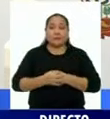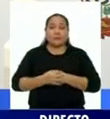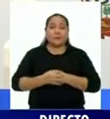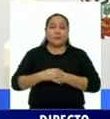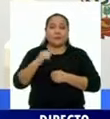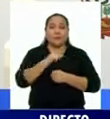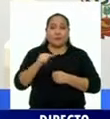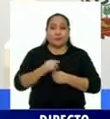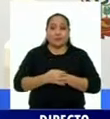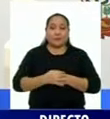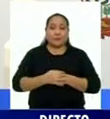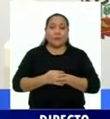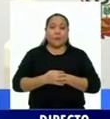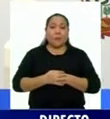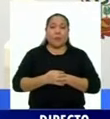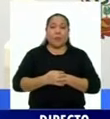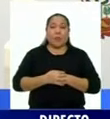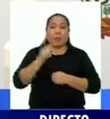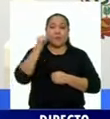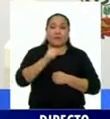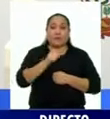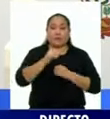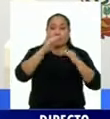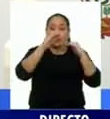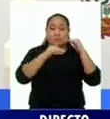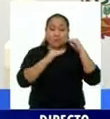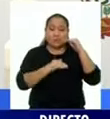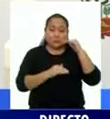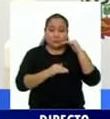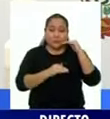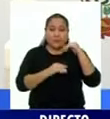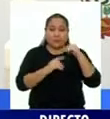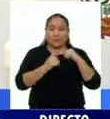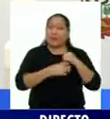Producto Bruto Interno, el déficit fiscal más alto desde